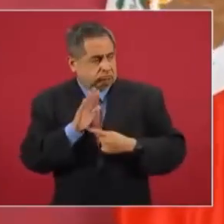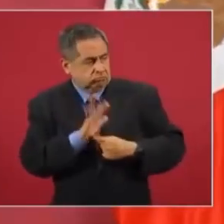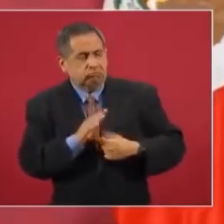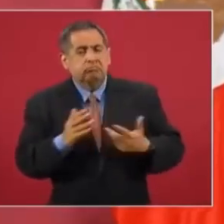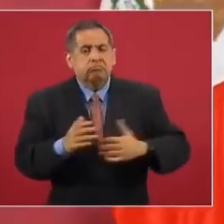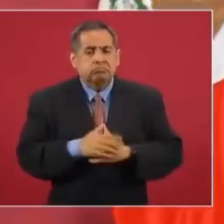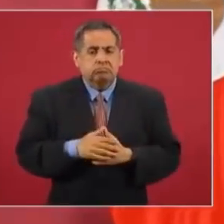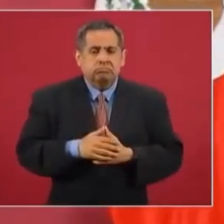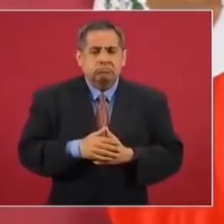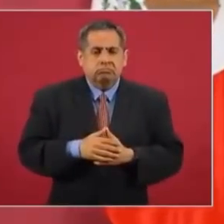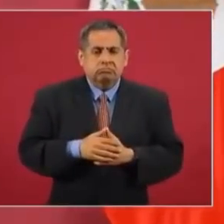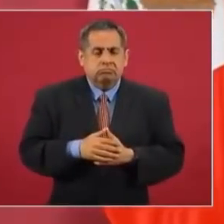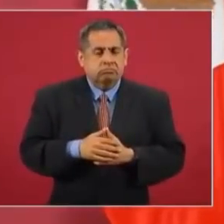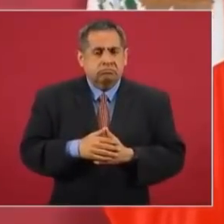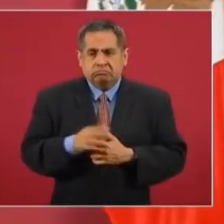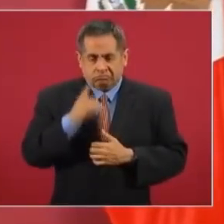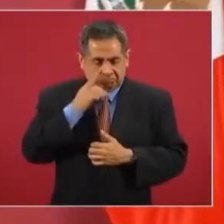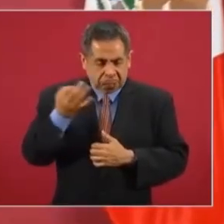casi exacto.